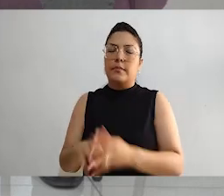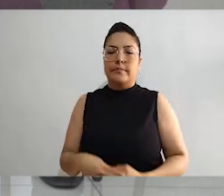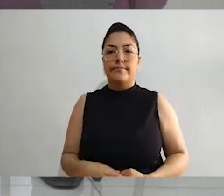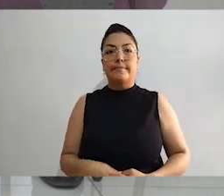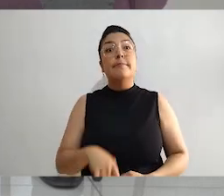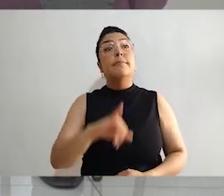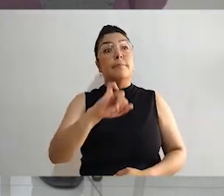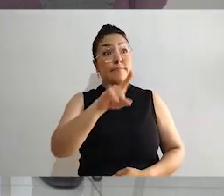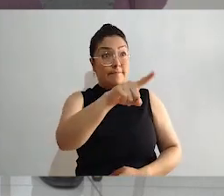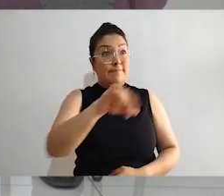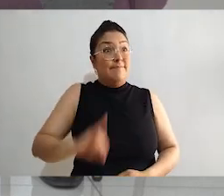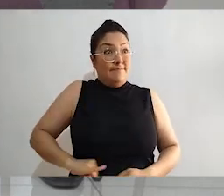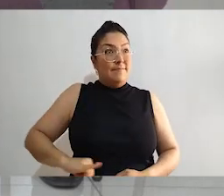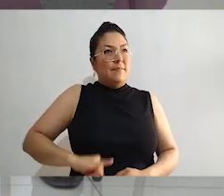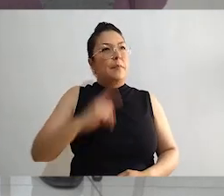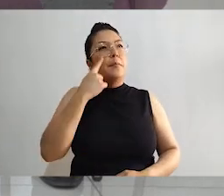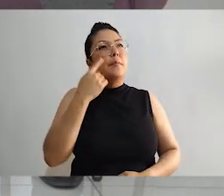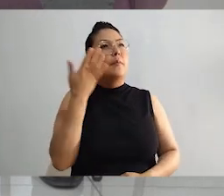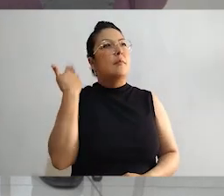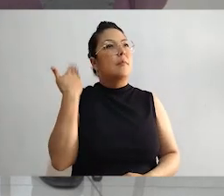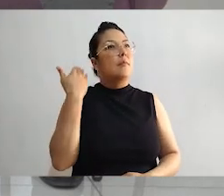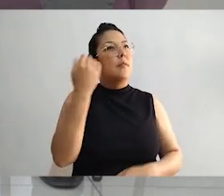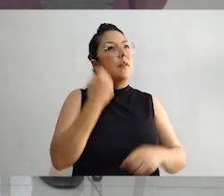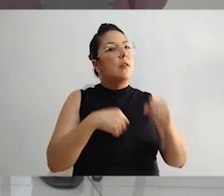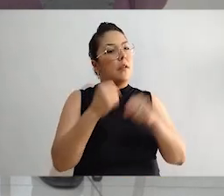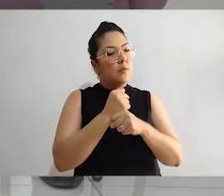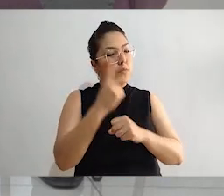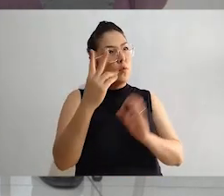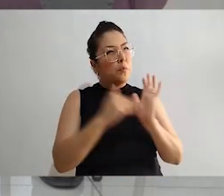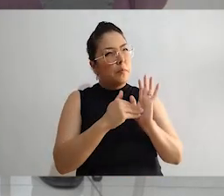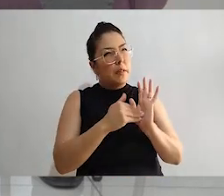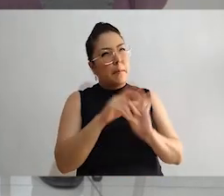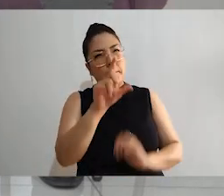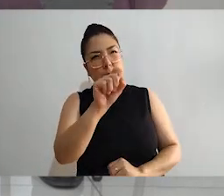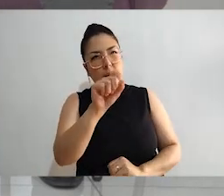empezamos a aplicar en el 2020-21, en el proceso electoral pasado.